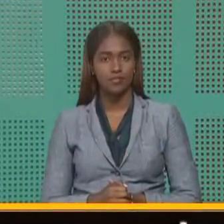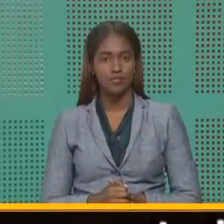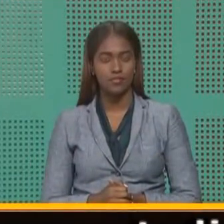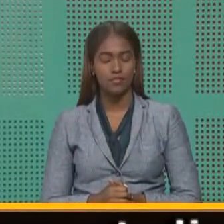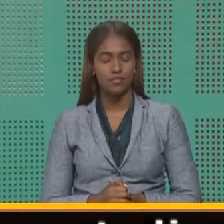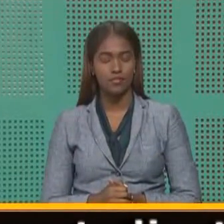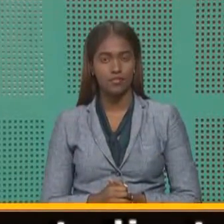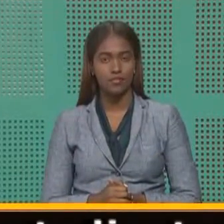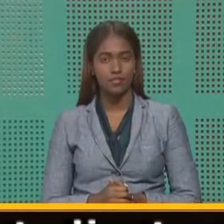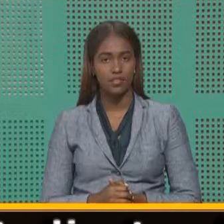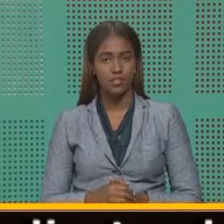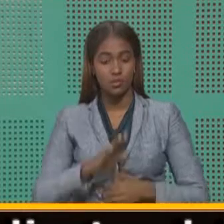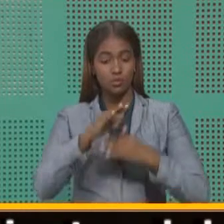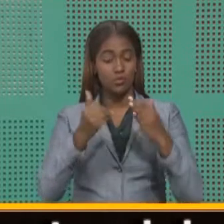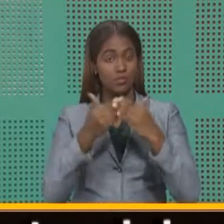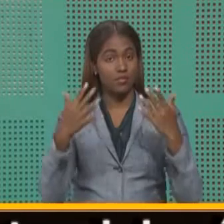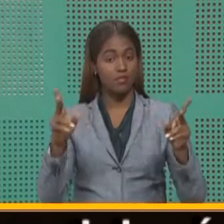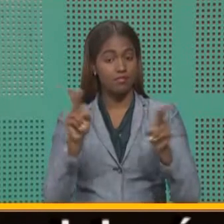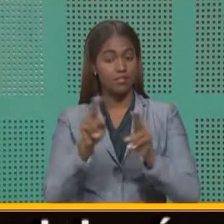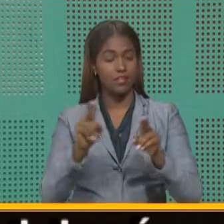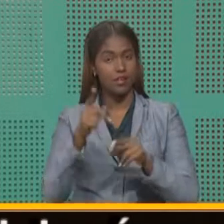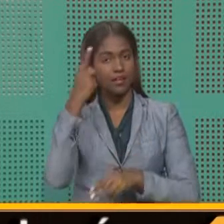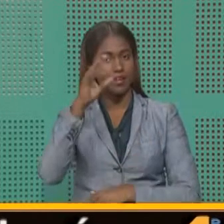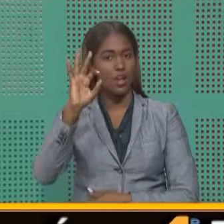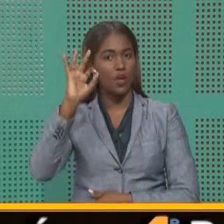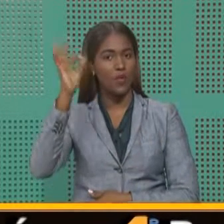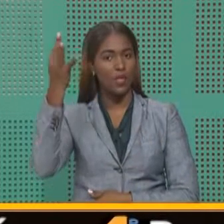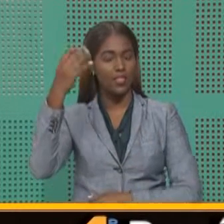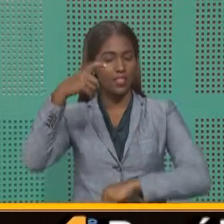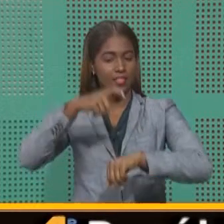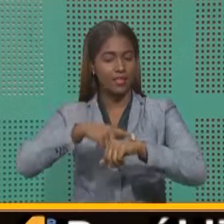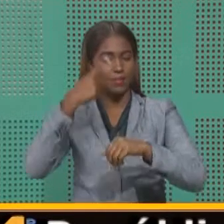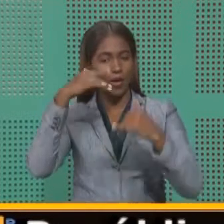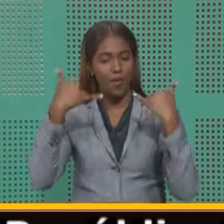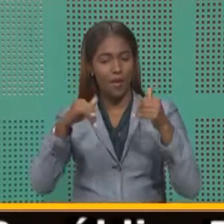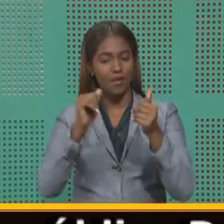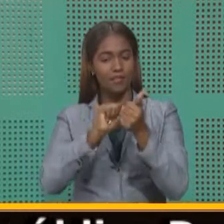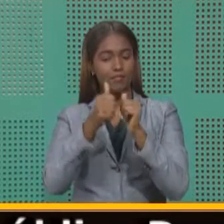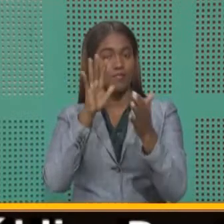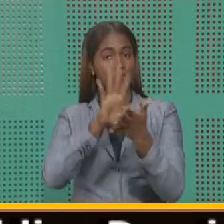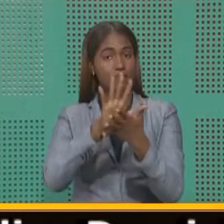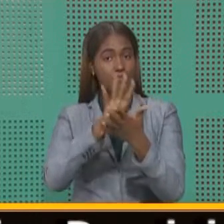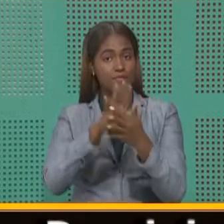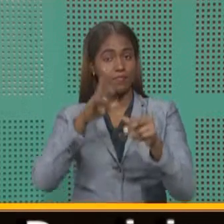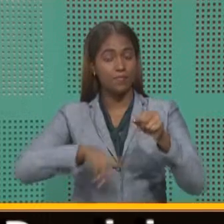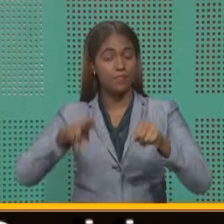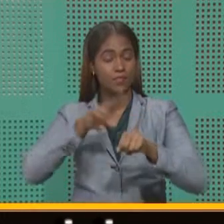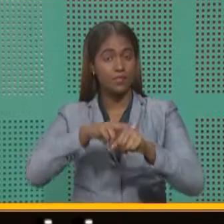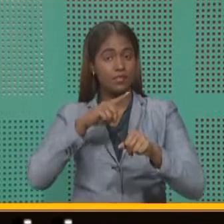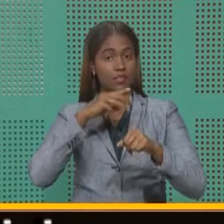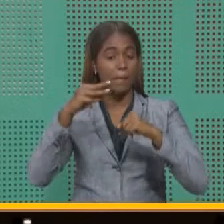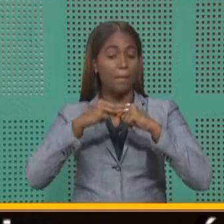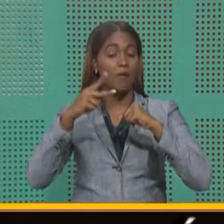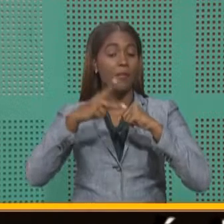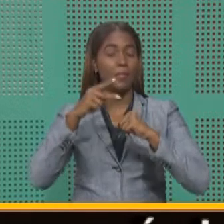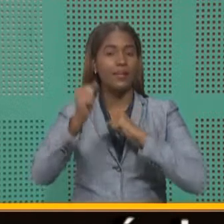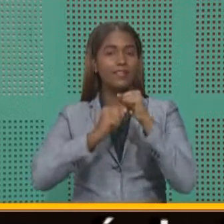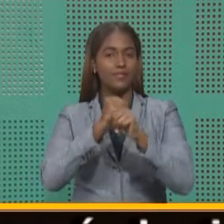y todo está listo para la novena edición de los juegos escolares deportivos nacionales monteplata